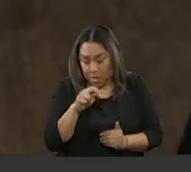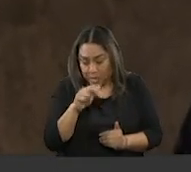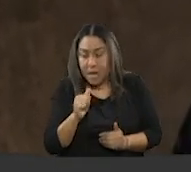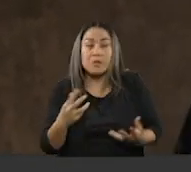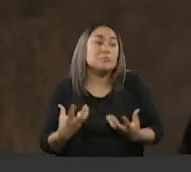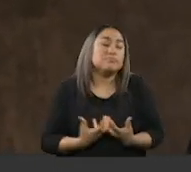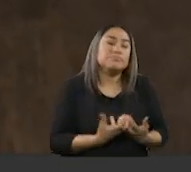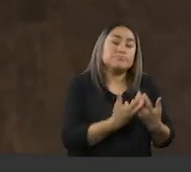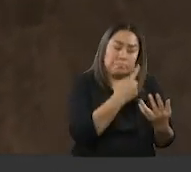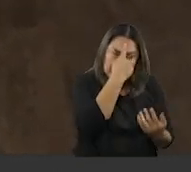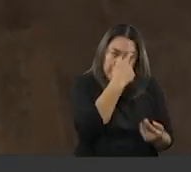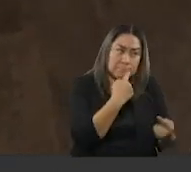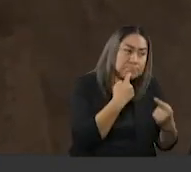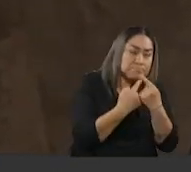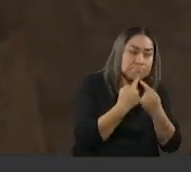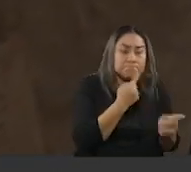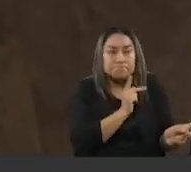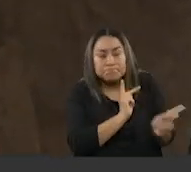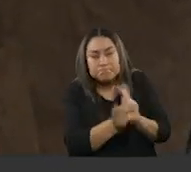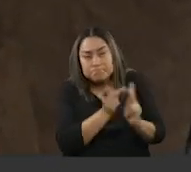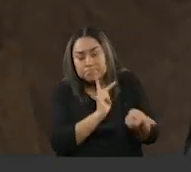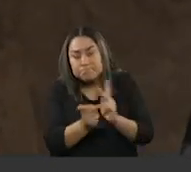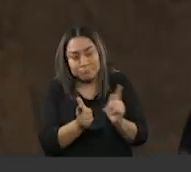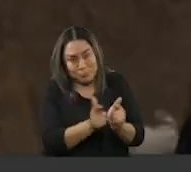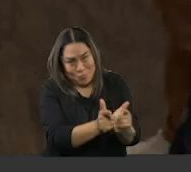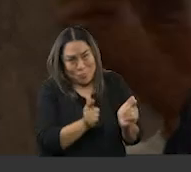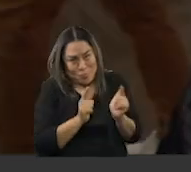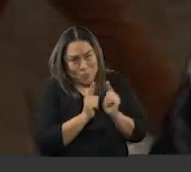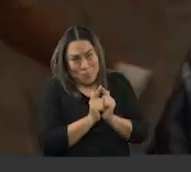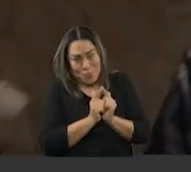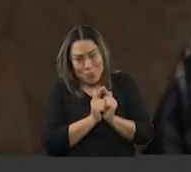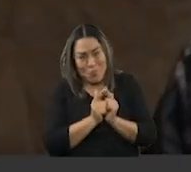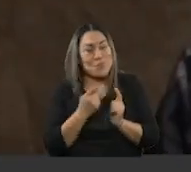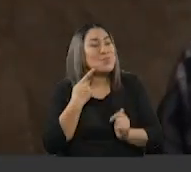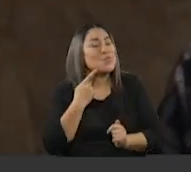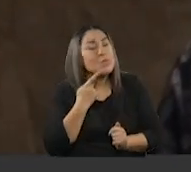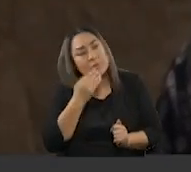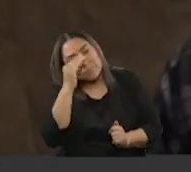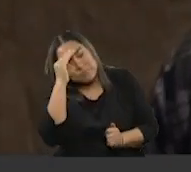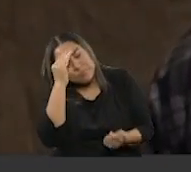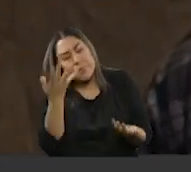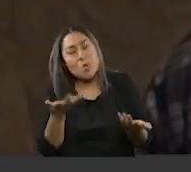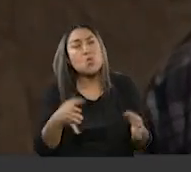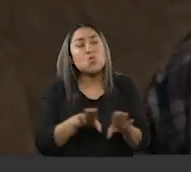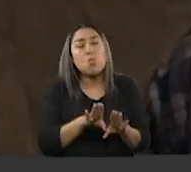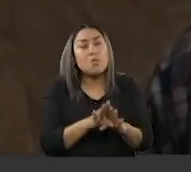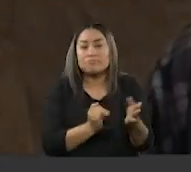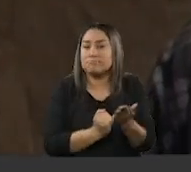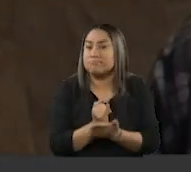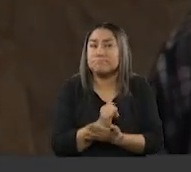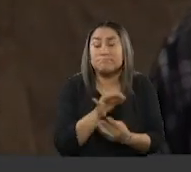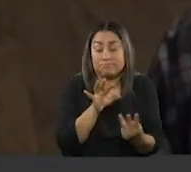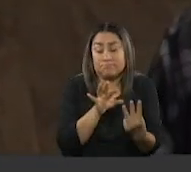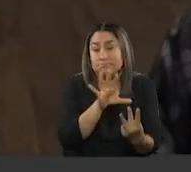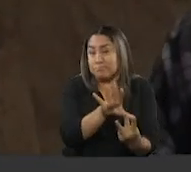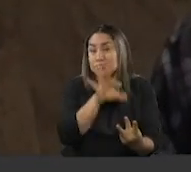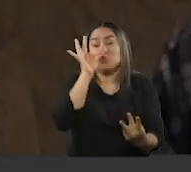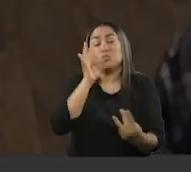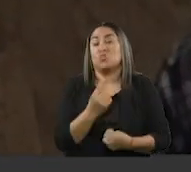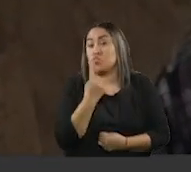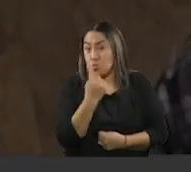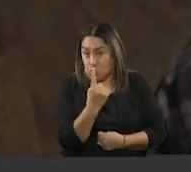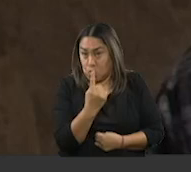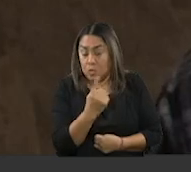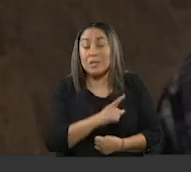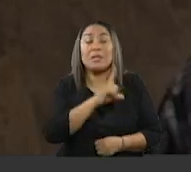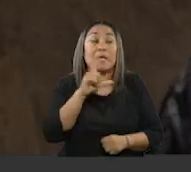grupo, para definir el método que tendrá el grupo para escoger a una de las tres y a